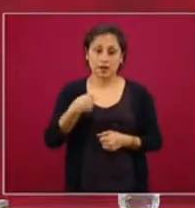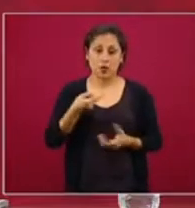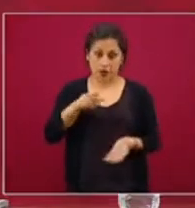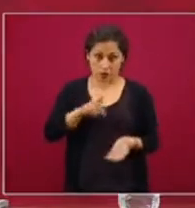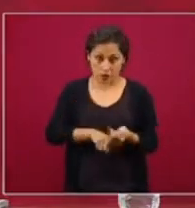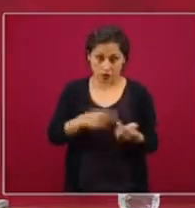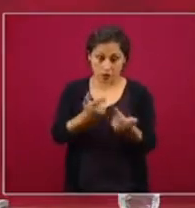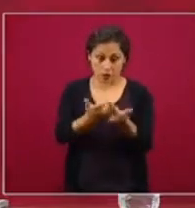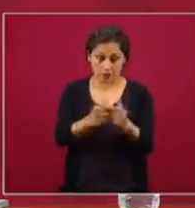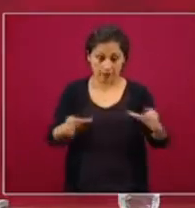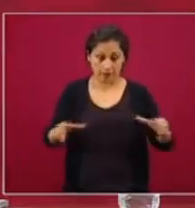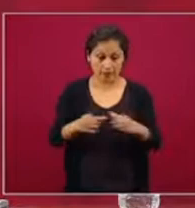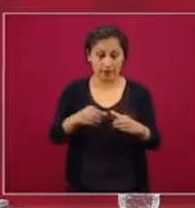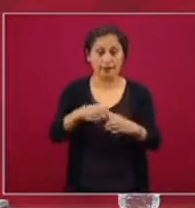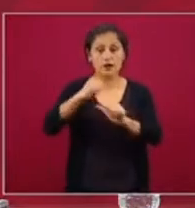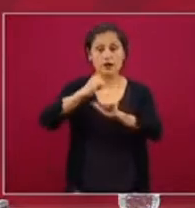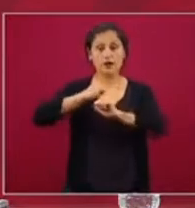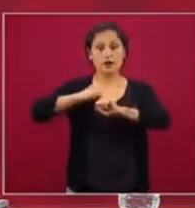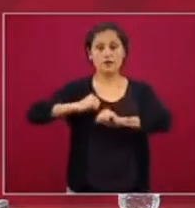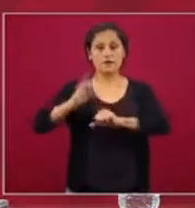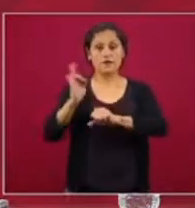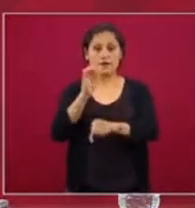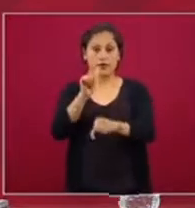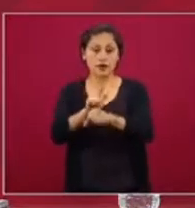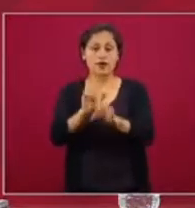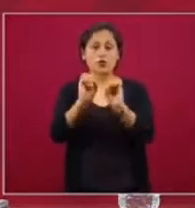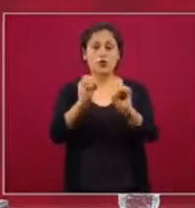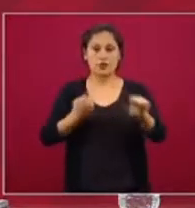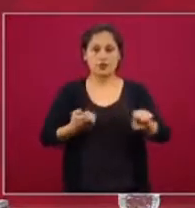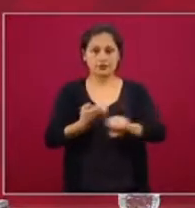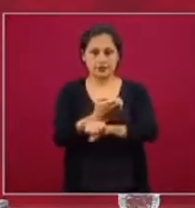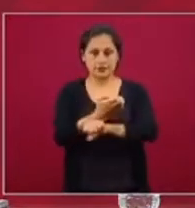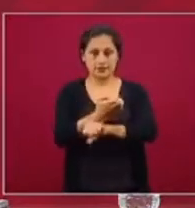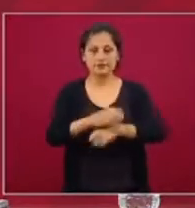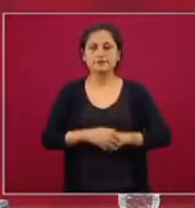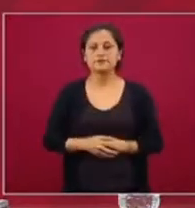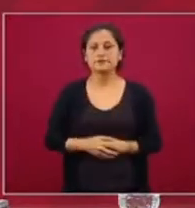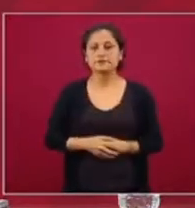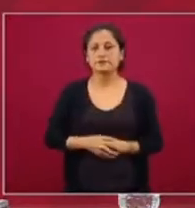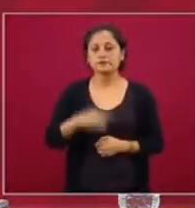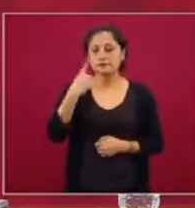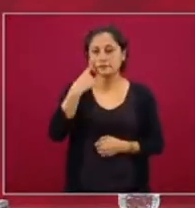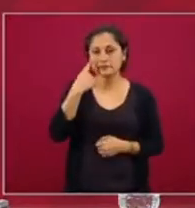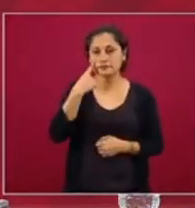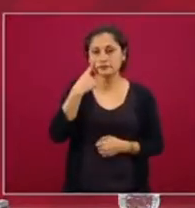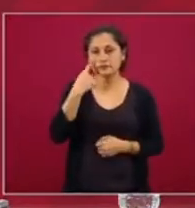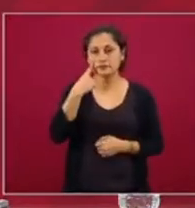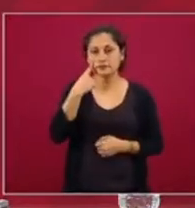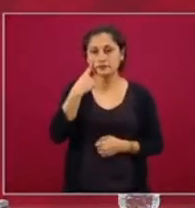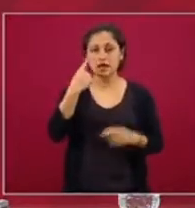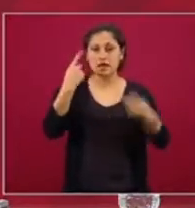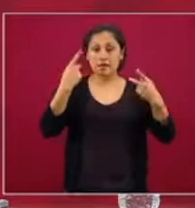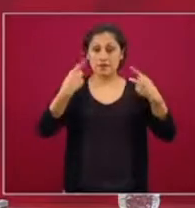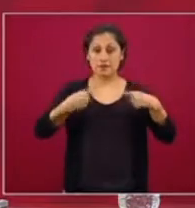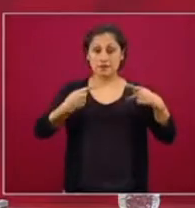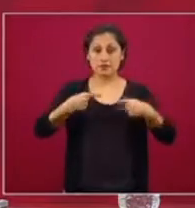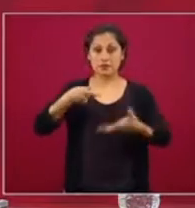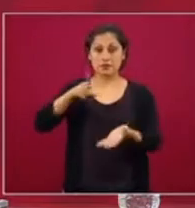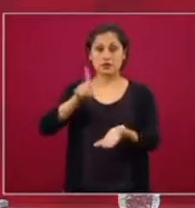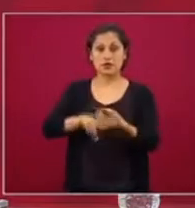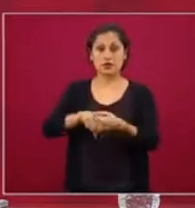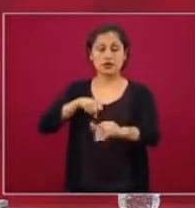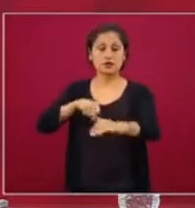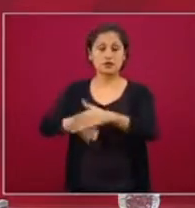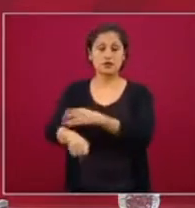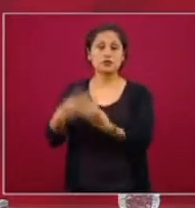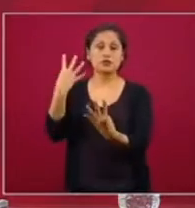funcionarios federales o estatales también. Las poblaciones que viven privadas de su libertad